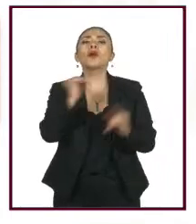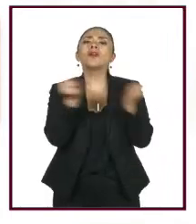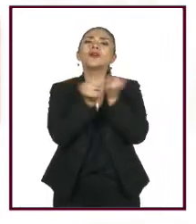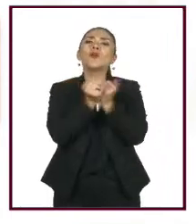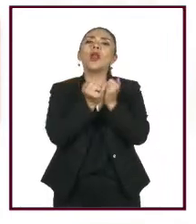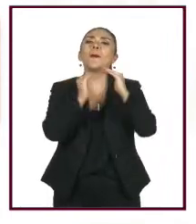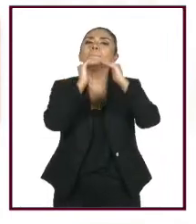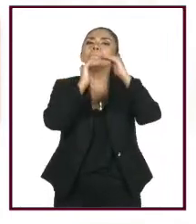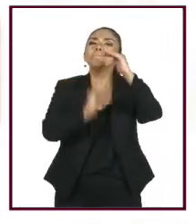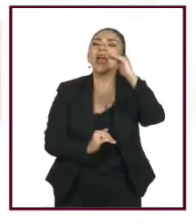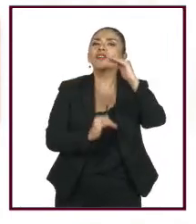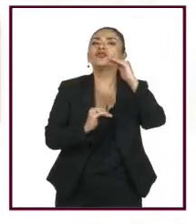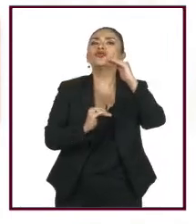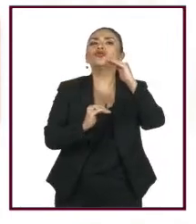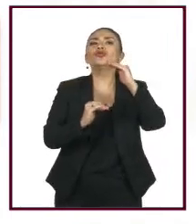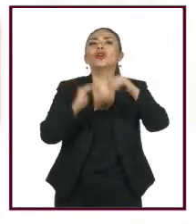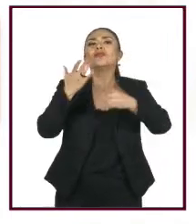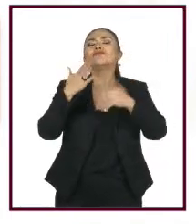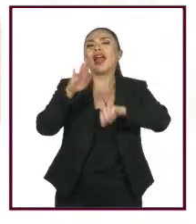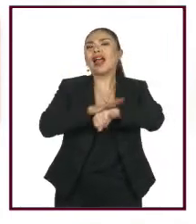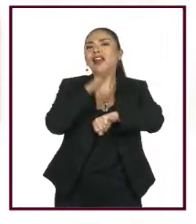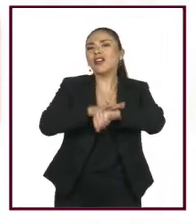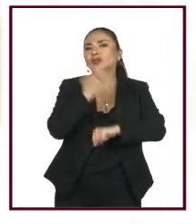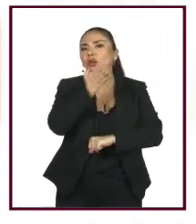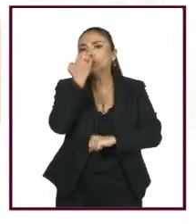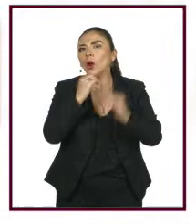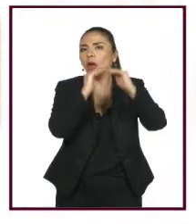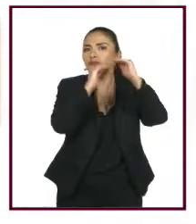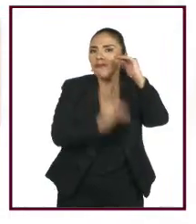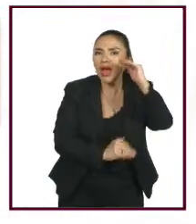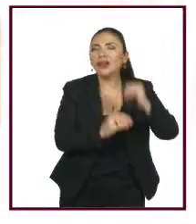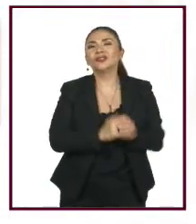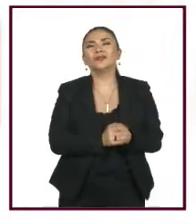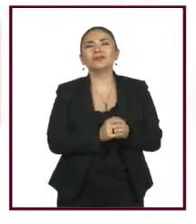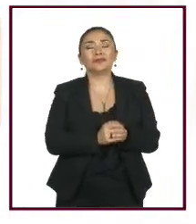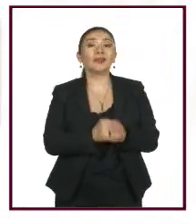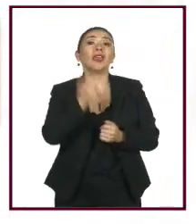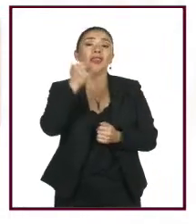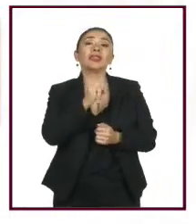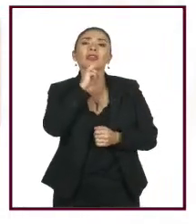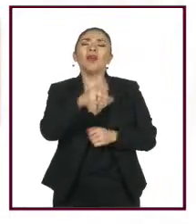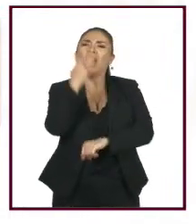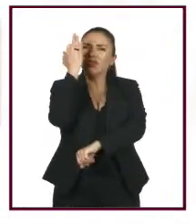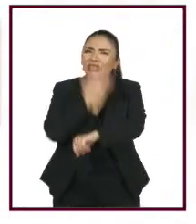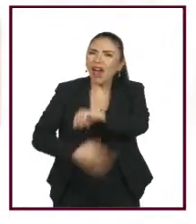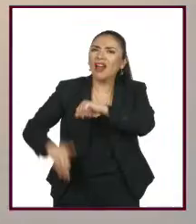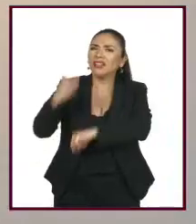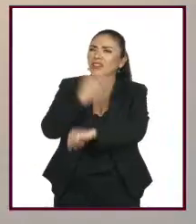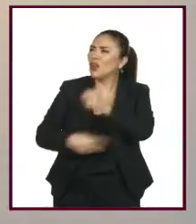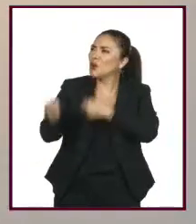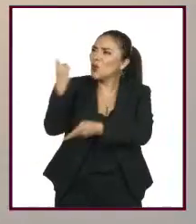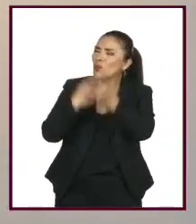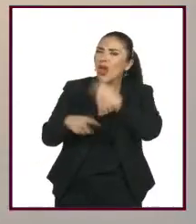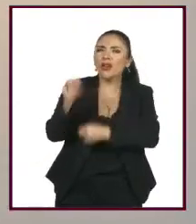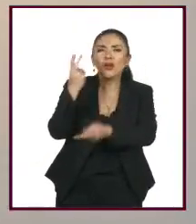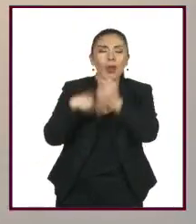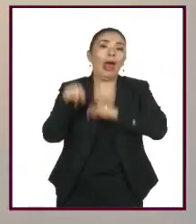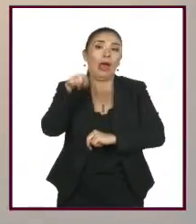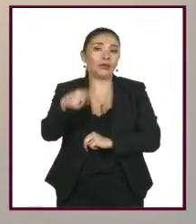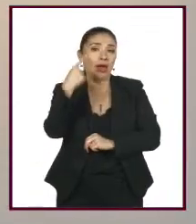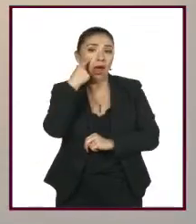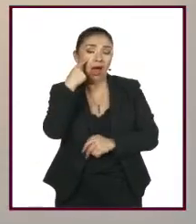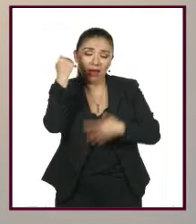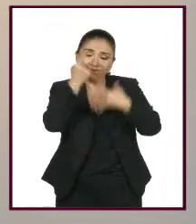baja notable en su rendimiento académico y pues esto de retardos repetidos o ausentismo escolar, ¿no? Son